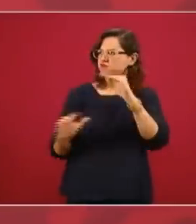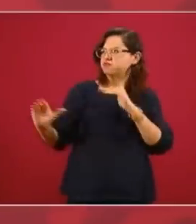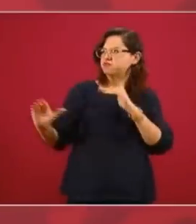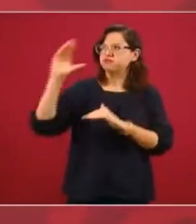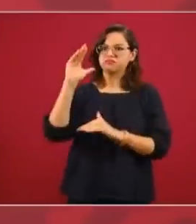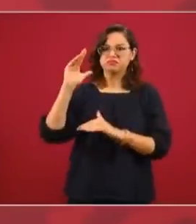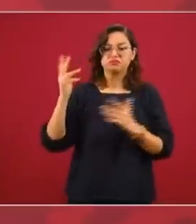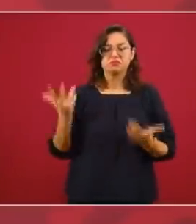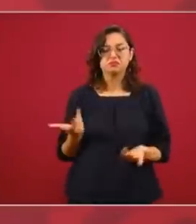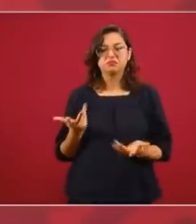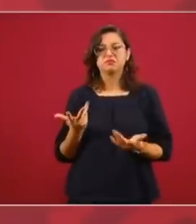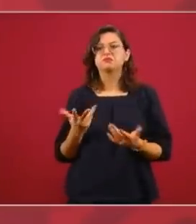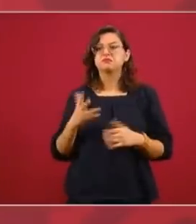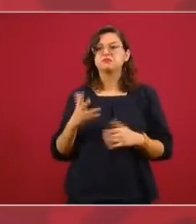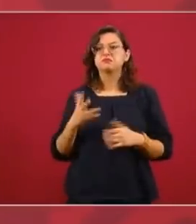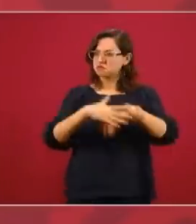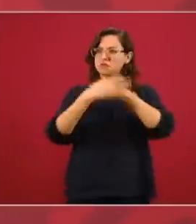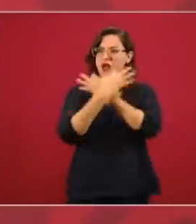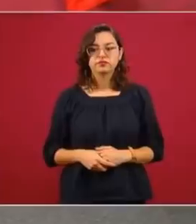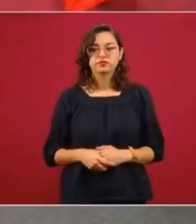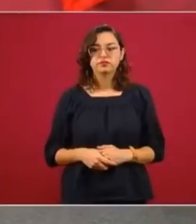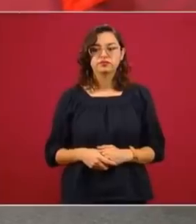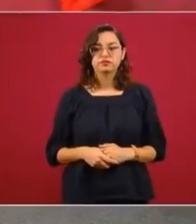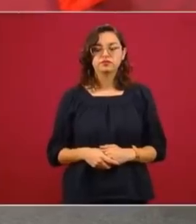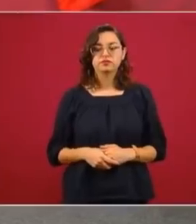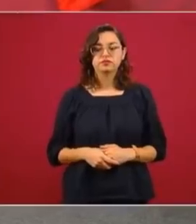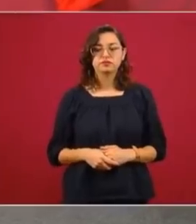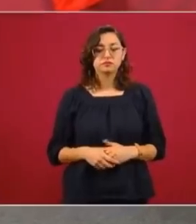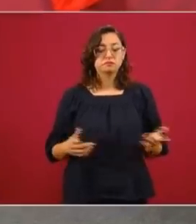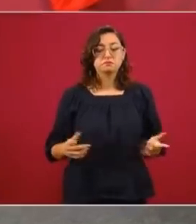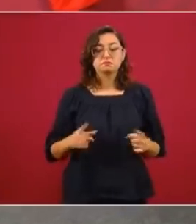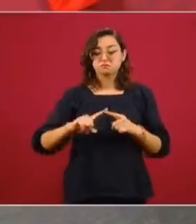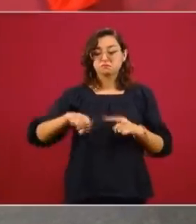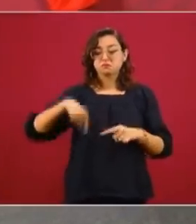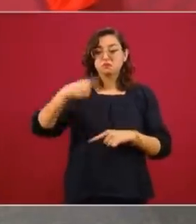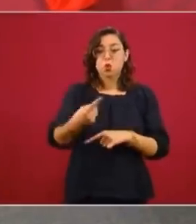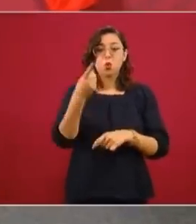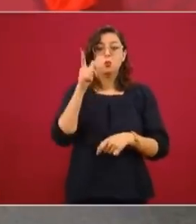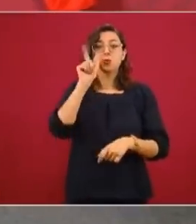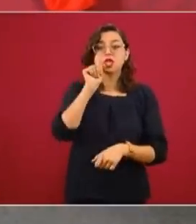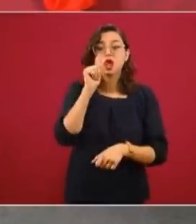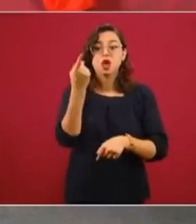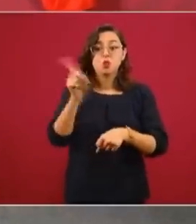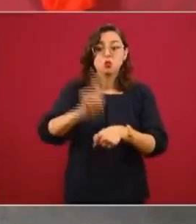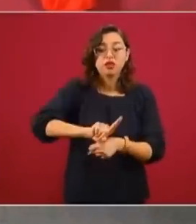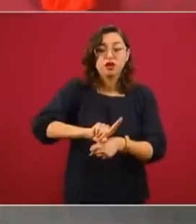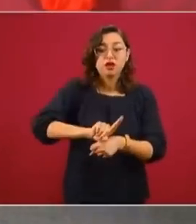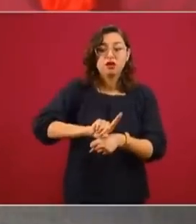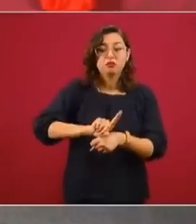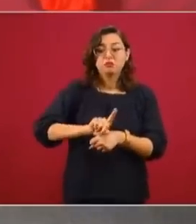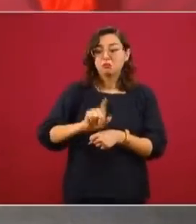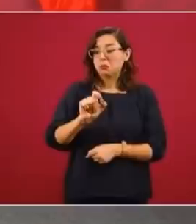sale a informarlo, y en 24 horas o en